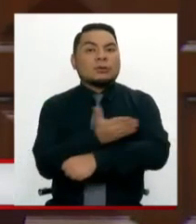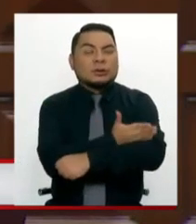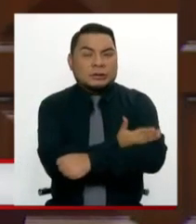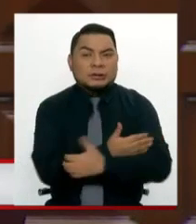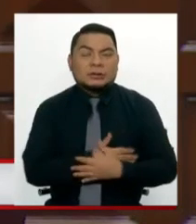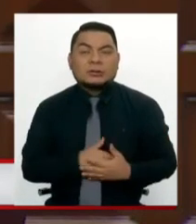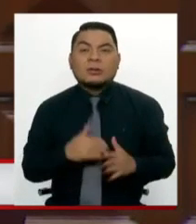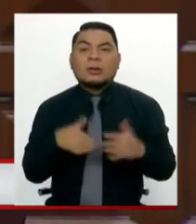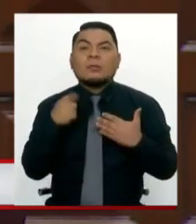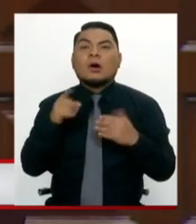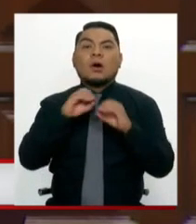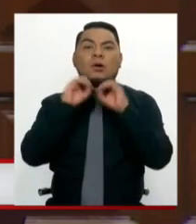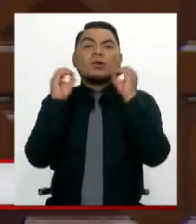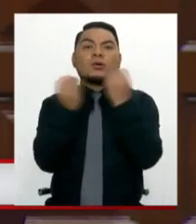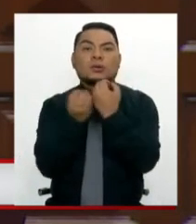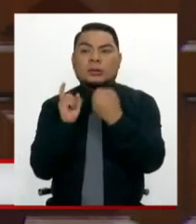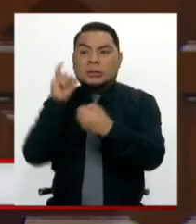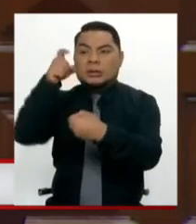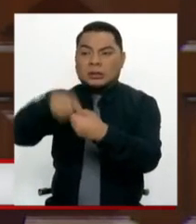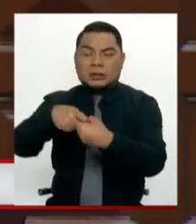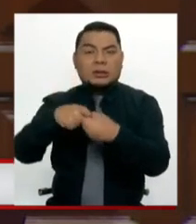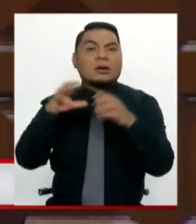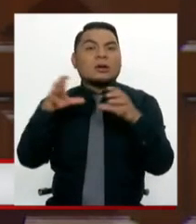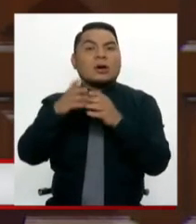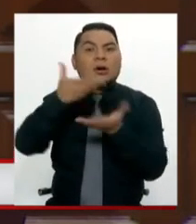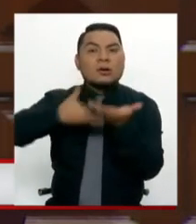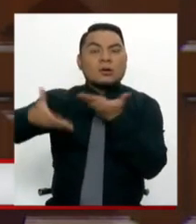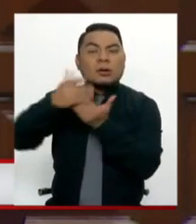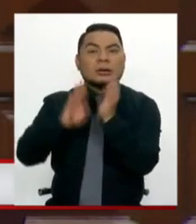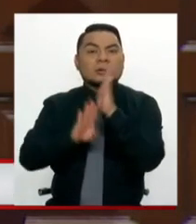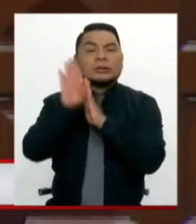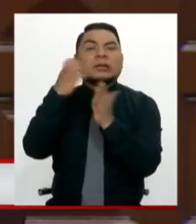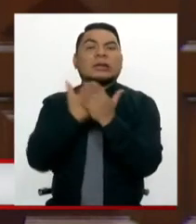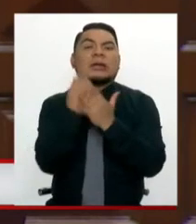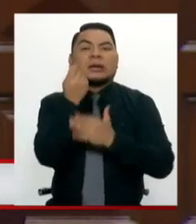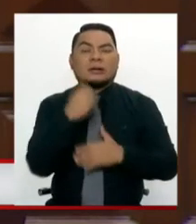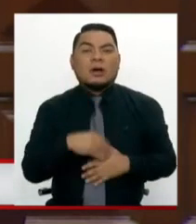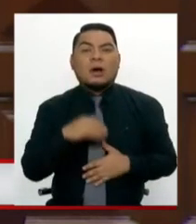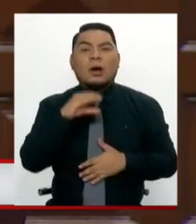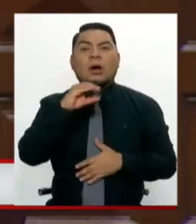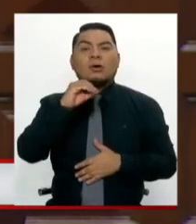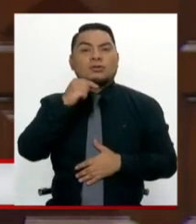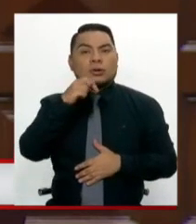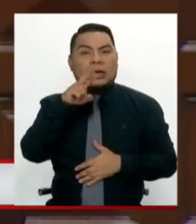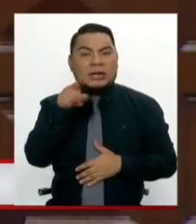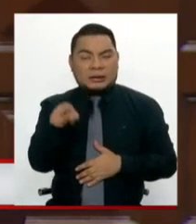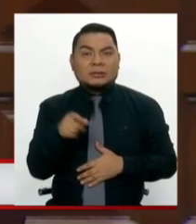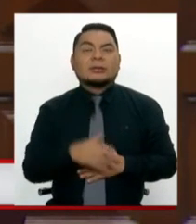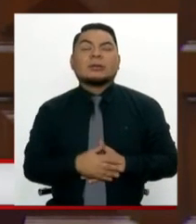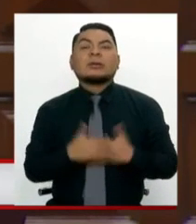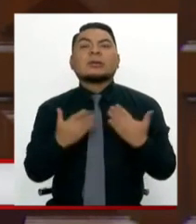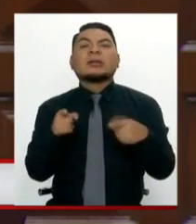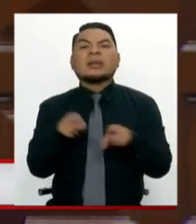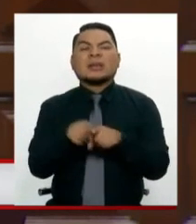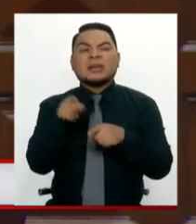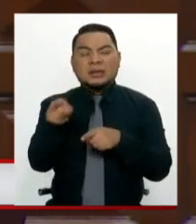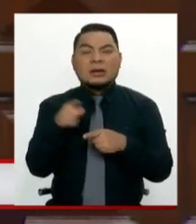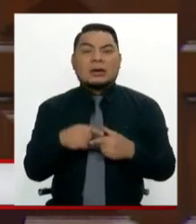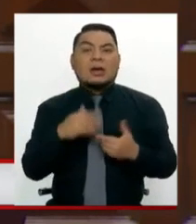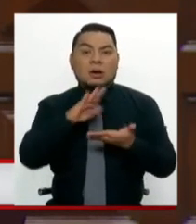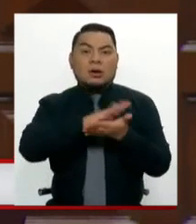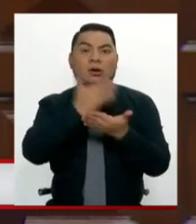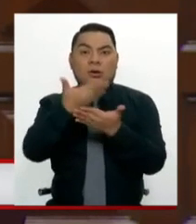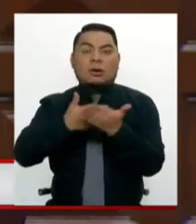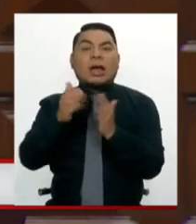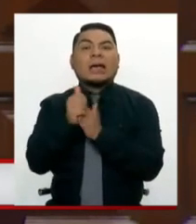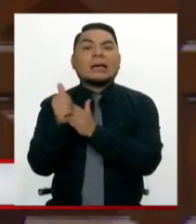adhesión a la Organización para la Cooperación y el Desarrollo Económico, OCDE, con la adopción de la hoja de